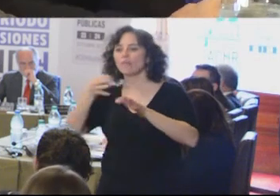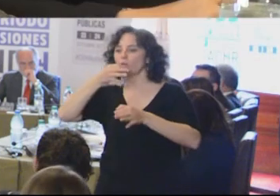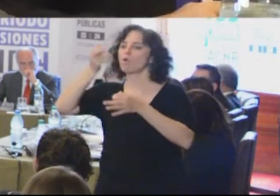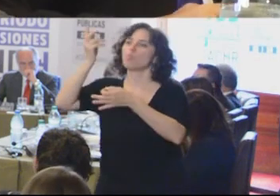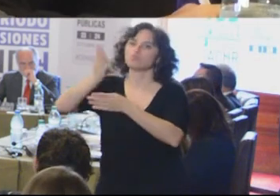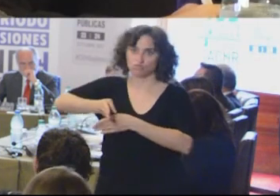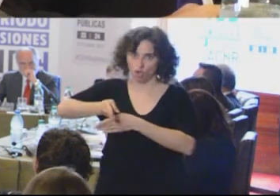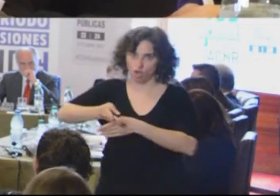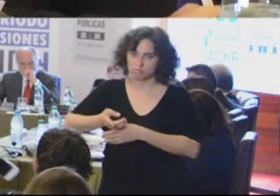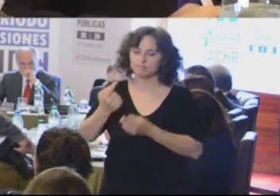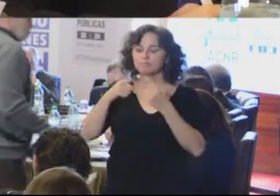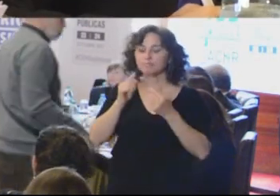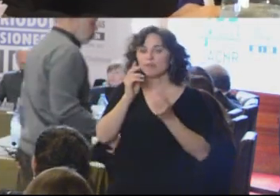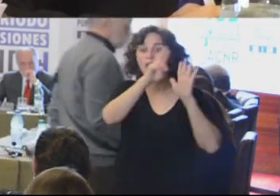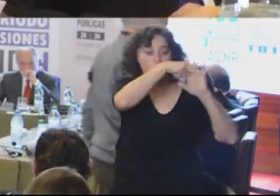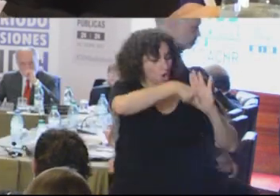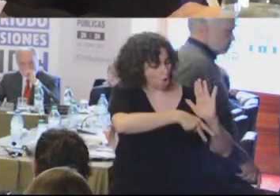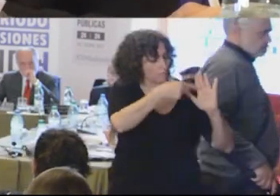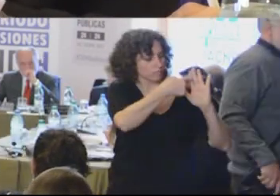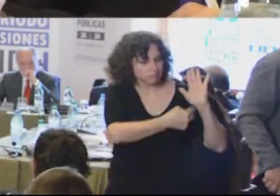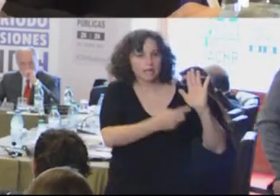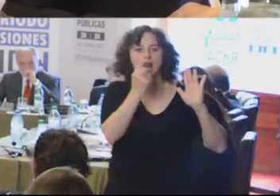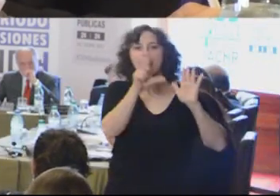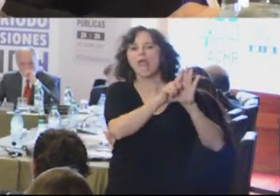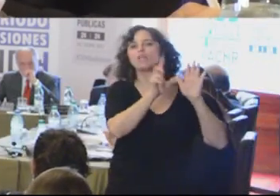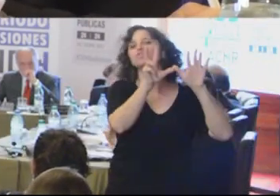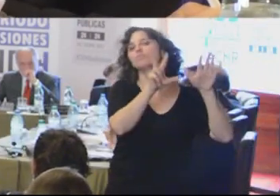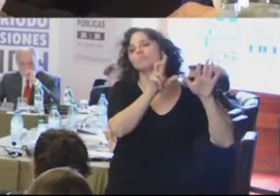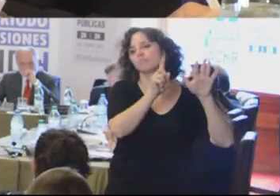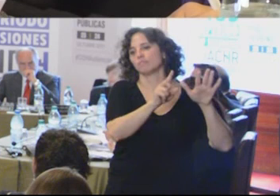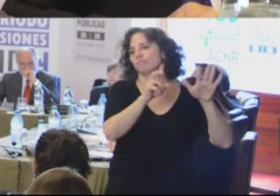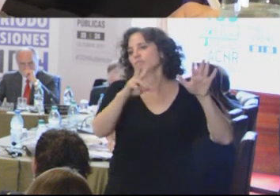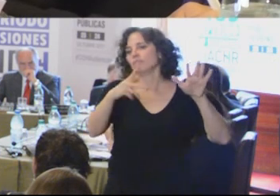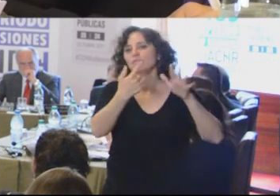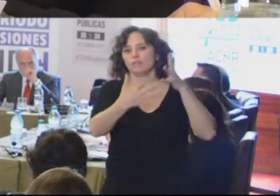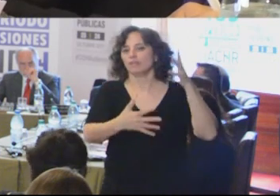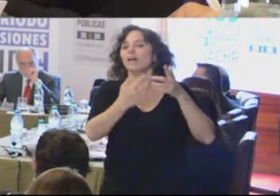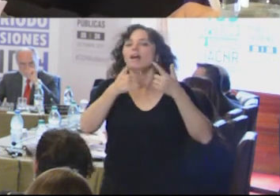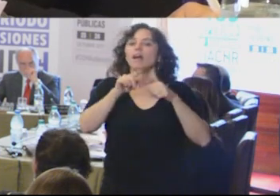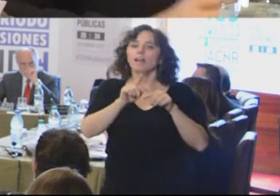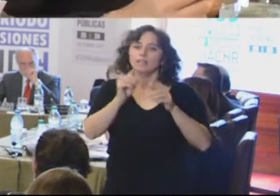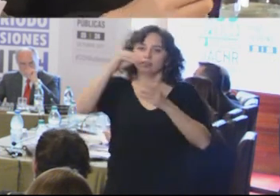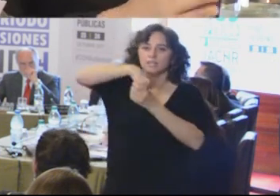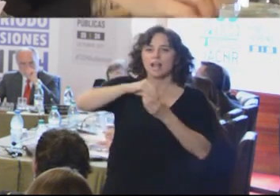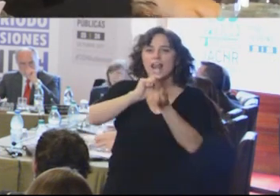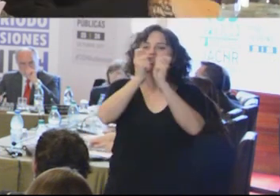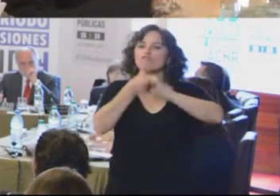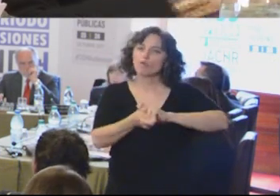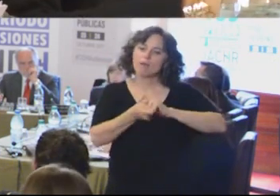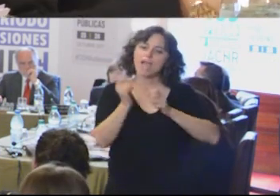las normas contenidas en el decreto ley 898 2017 se inscriben dentro de las reformas institucionales